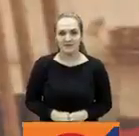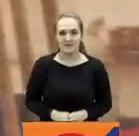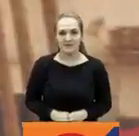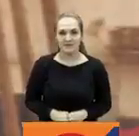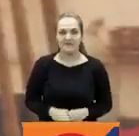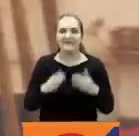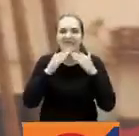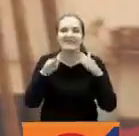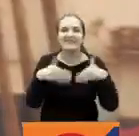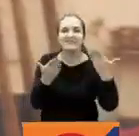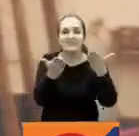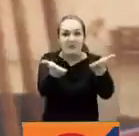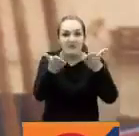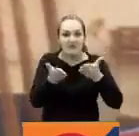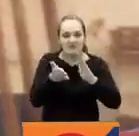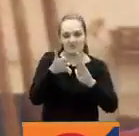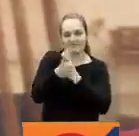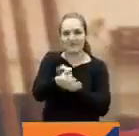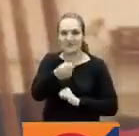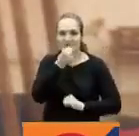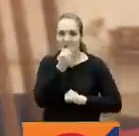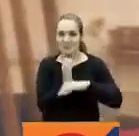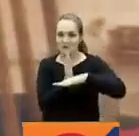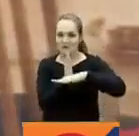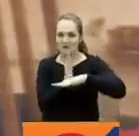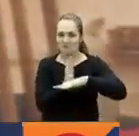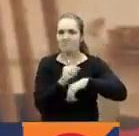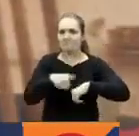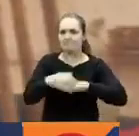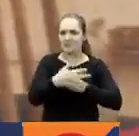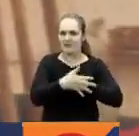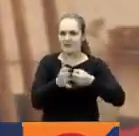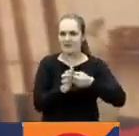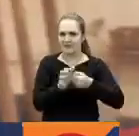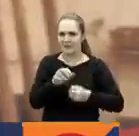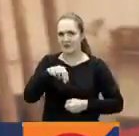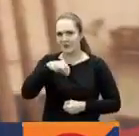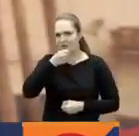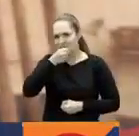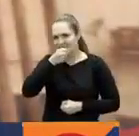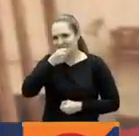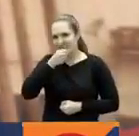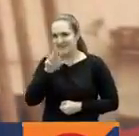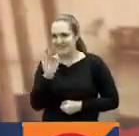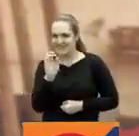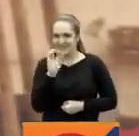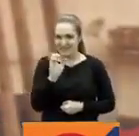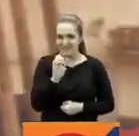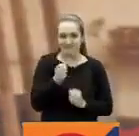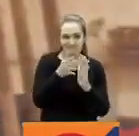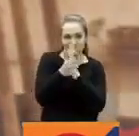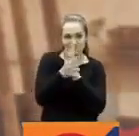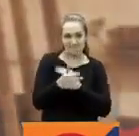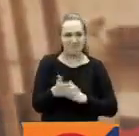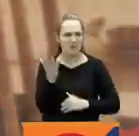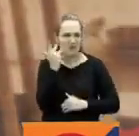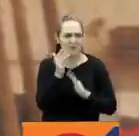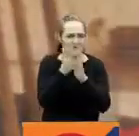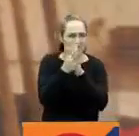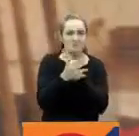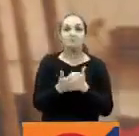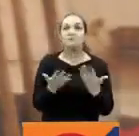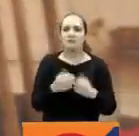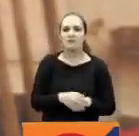qué tal bienvenidos a nuestra emisión del mediodía esto es rtvc noticias conectados como siempre 24/7 más de 500 personas se encuentran